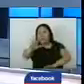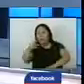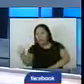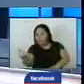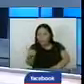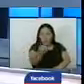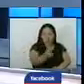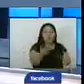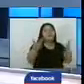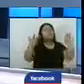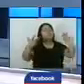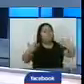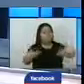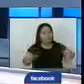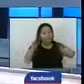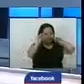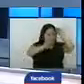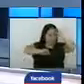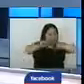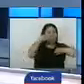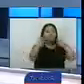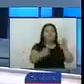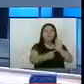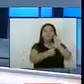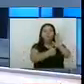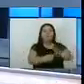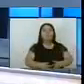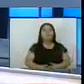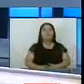contribuyentes ya realizaron el trámite.